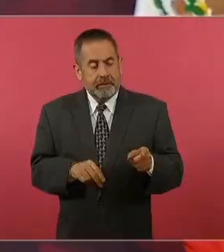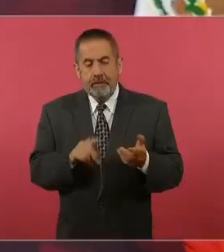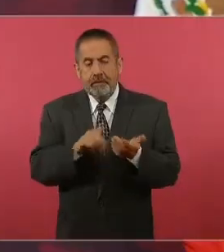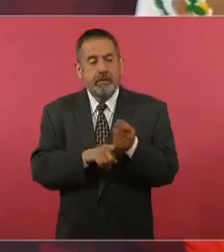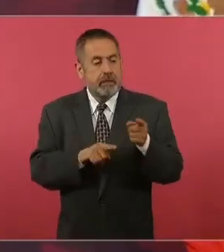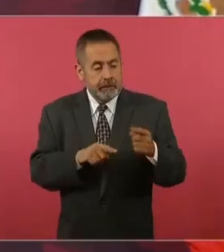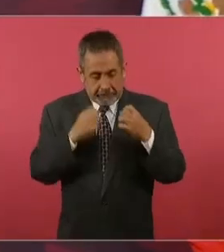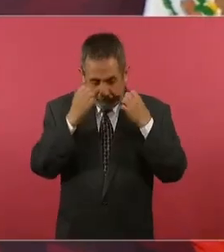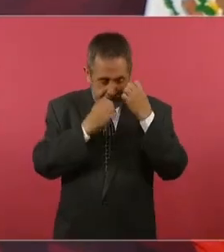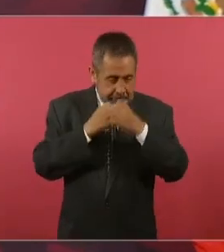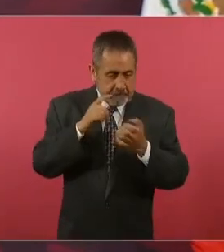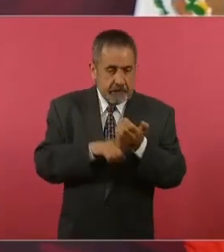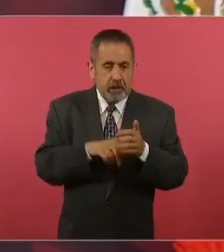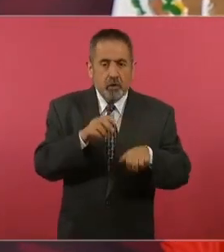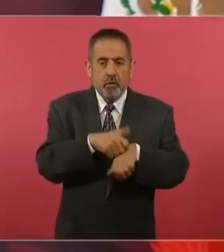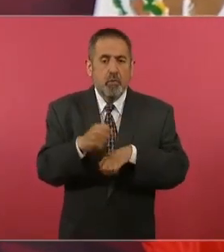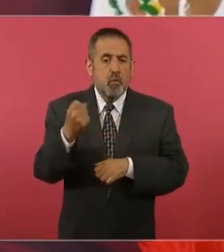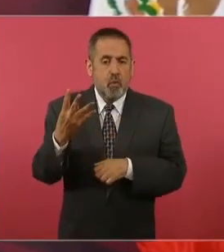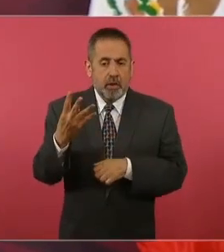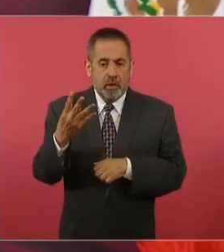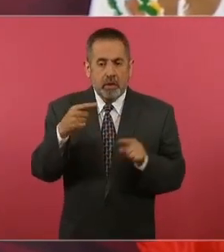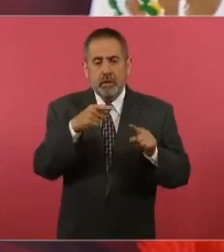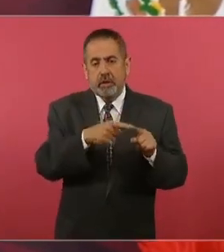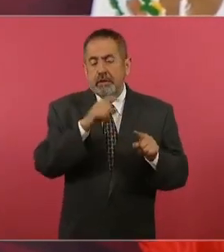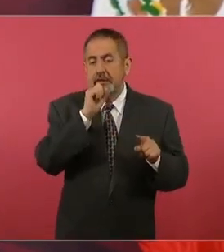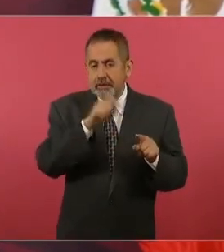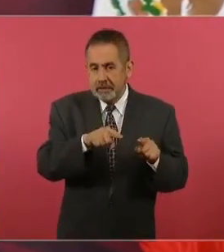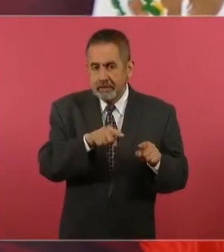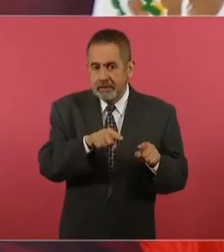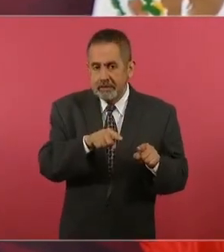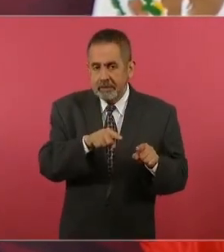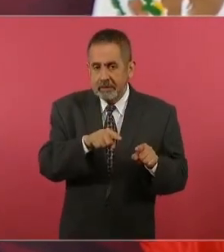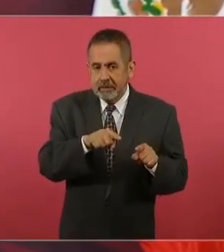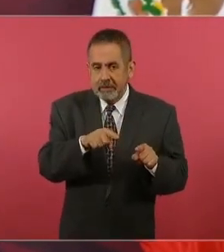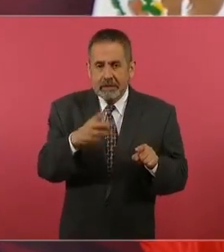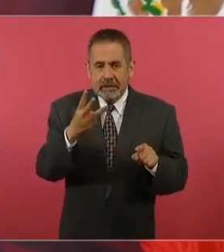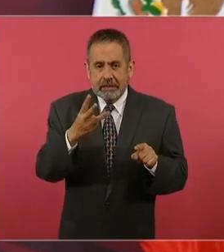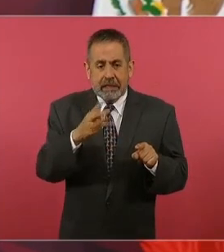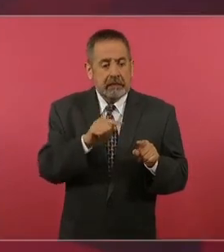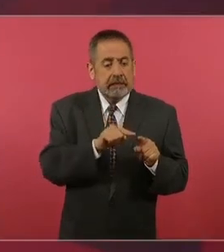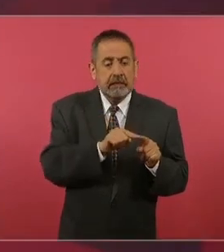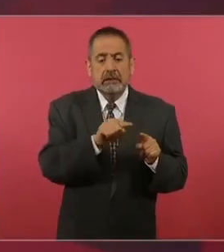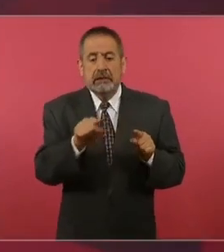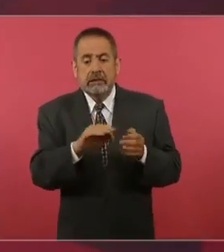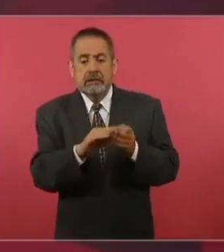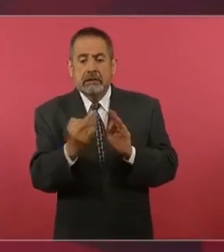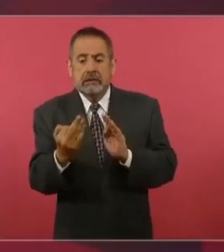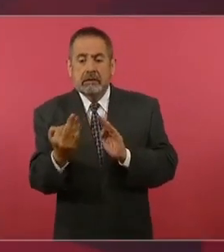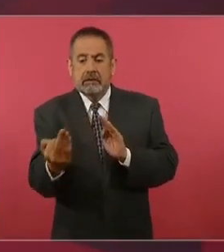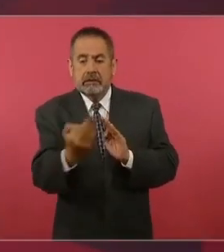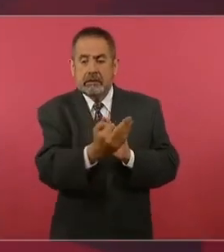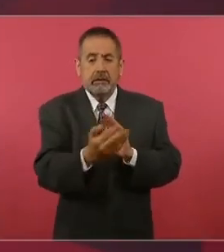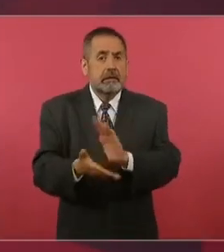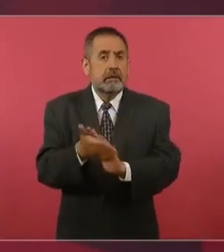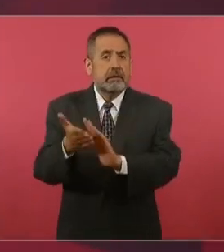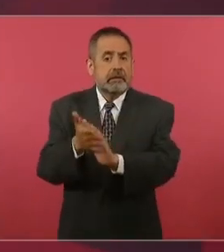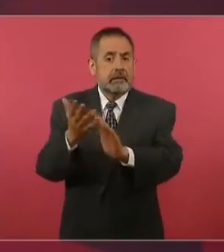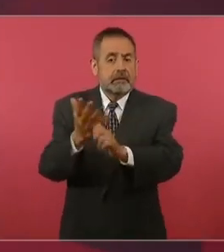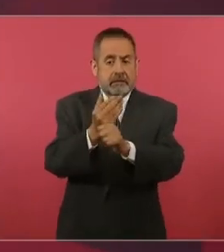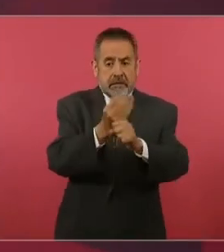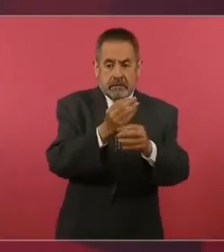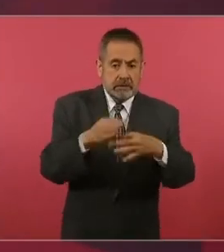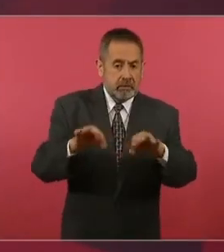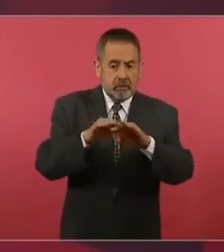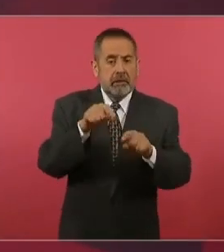ahí evaluamos el tramo 4, pero también 3 obras que tenemos importantes en Cancún.